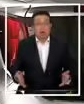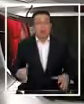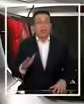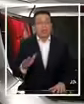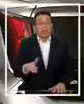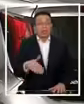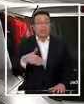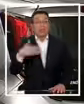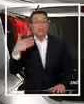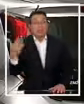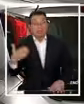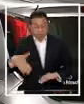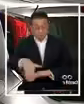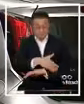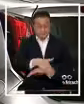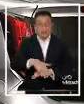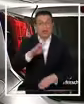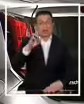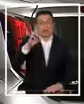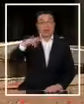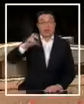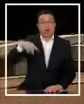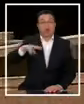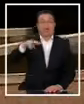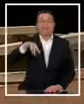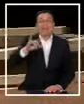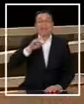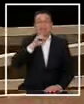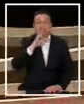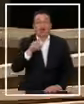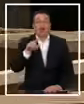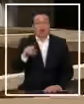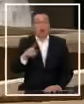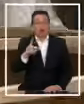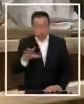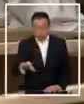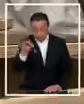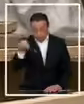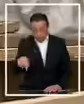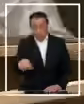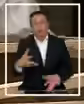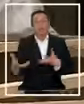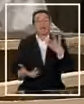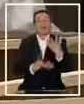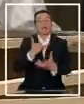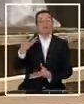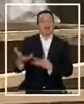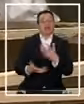Horas más tarde, en el pasaje Ramón Nieto, encuentran el cuerpo de uno de ellos calcinado.